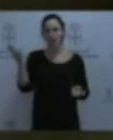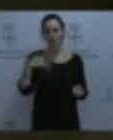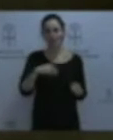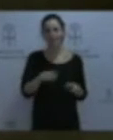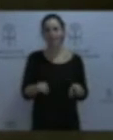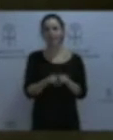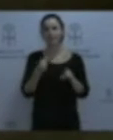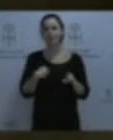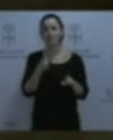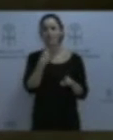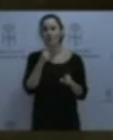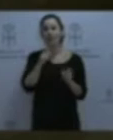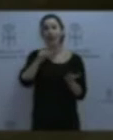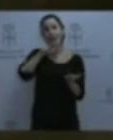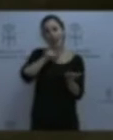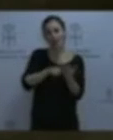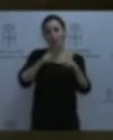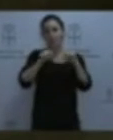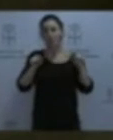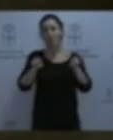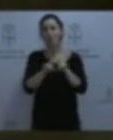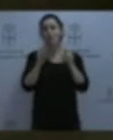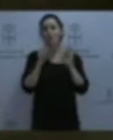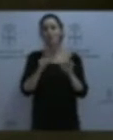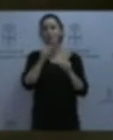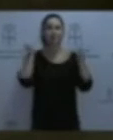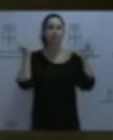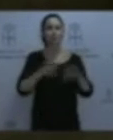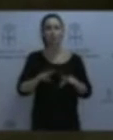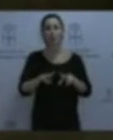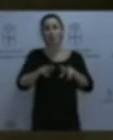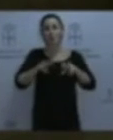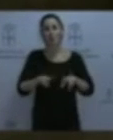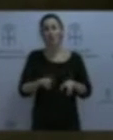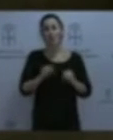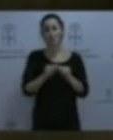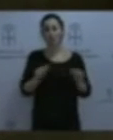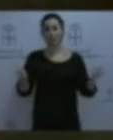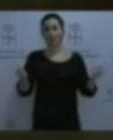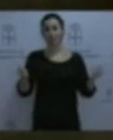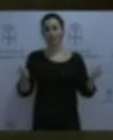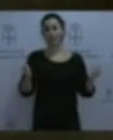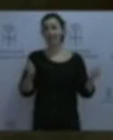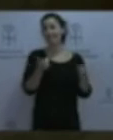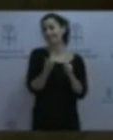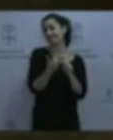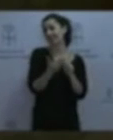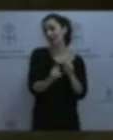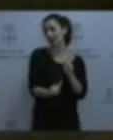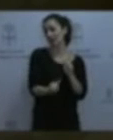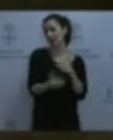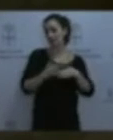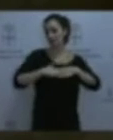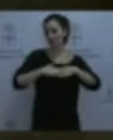es el caso de las alusiones a la lengua asturiana como un dialecto histórico o una modalidad lingüística desaparecida conocida de la que quedan algunos restos. Lo que me